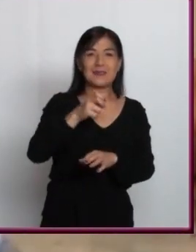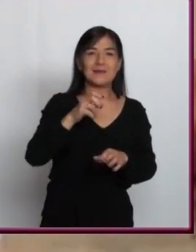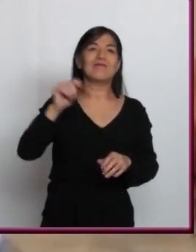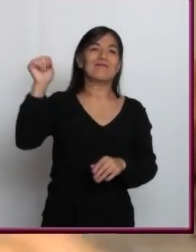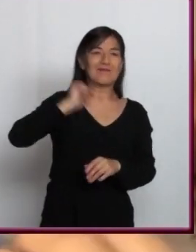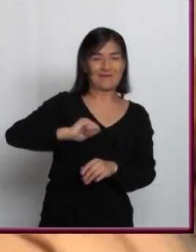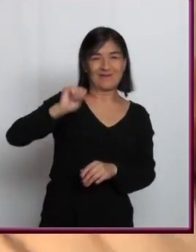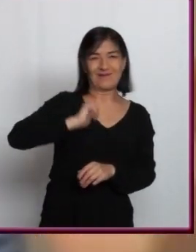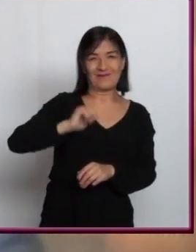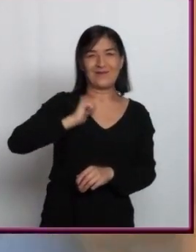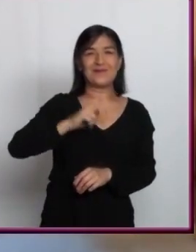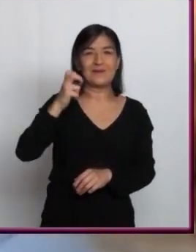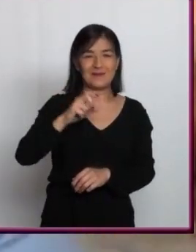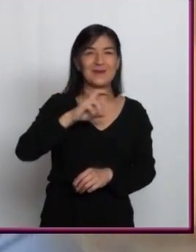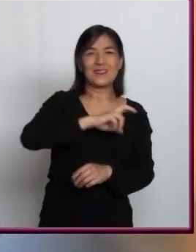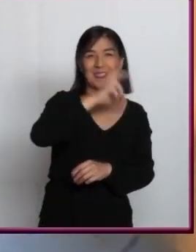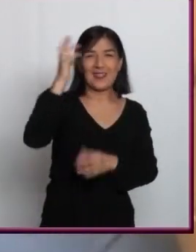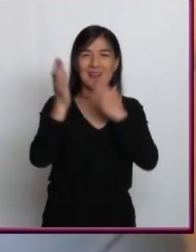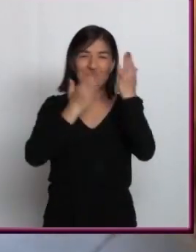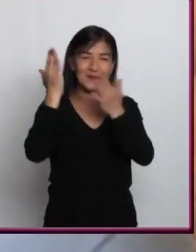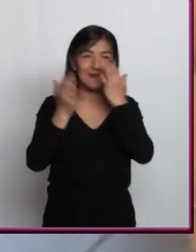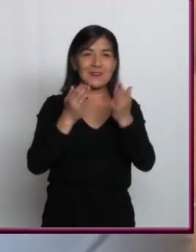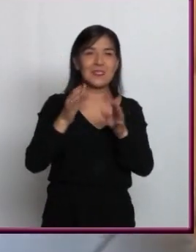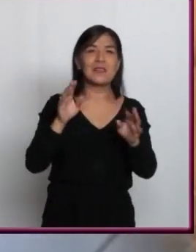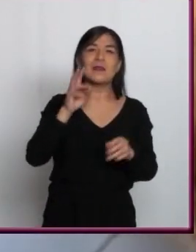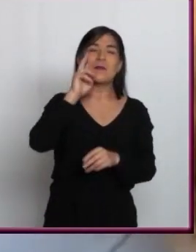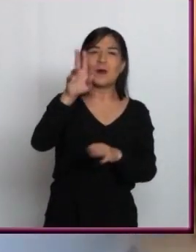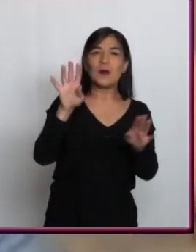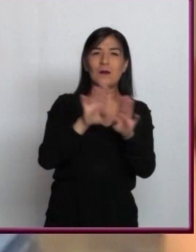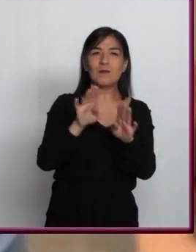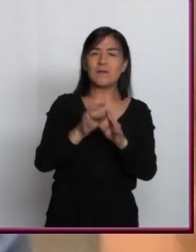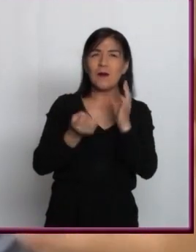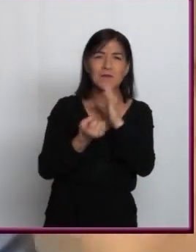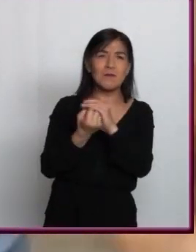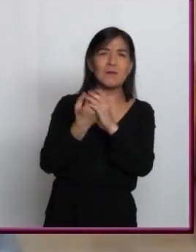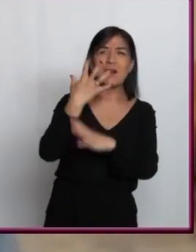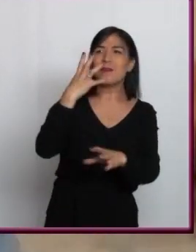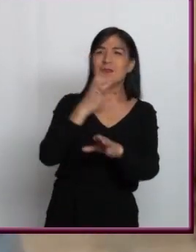de la antigüedad porque ellos de repente veían un